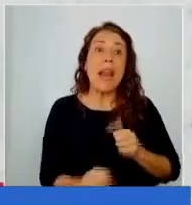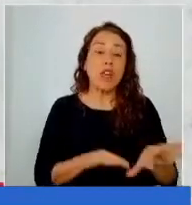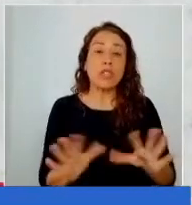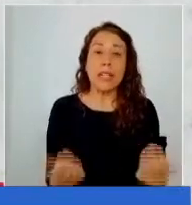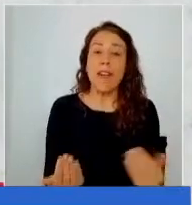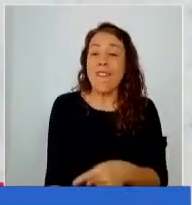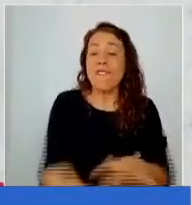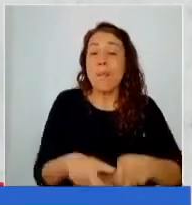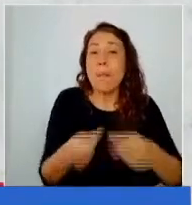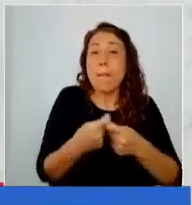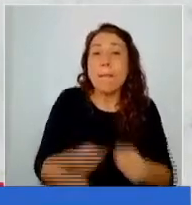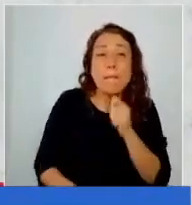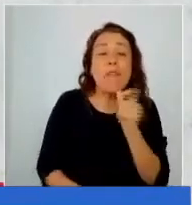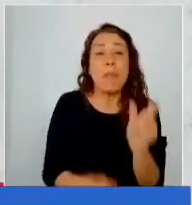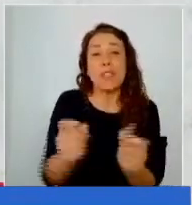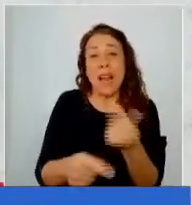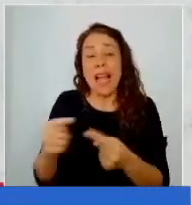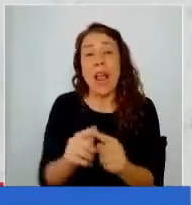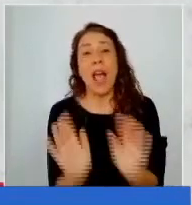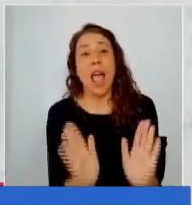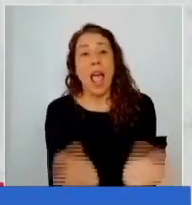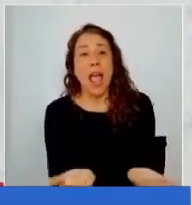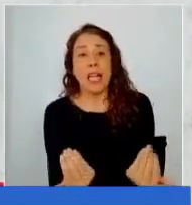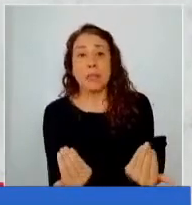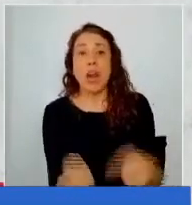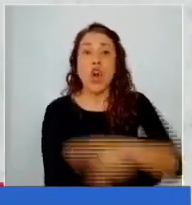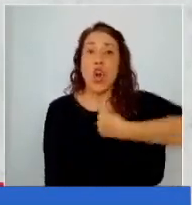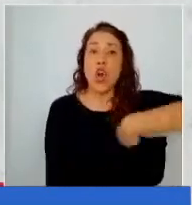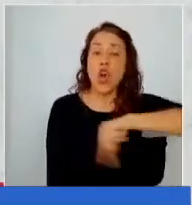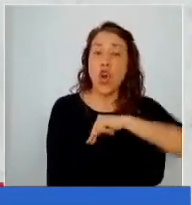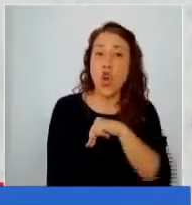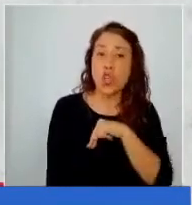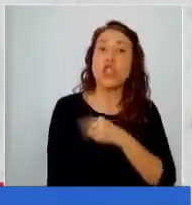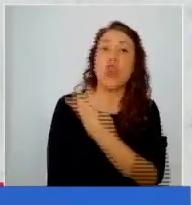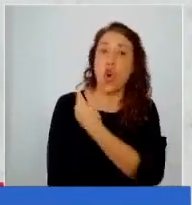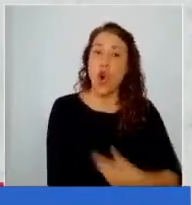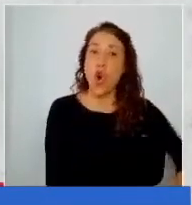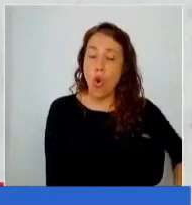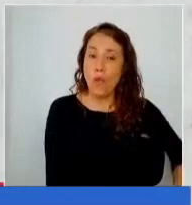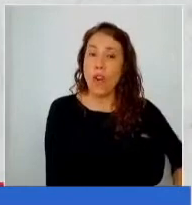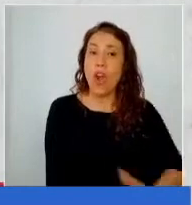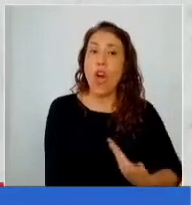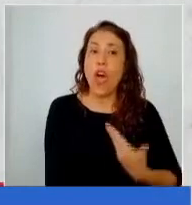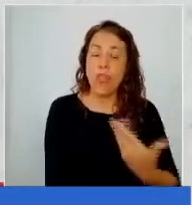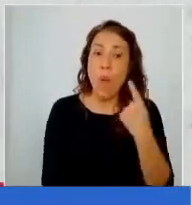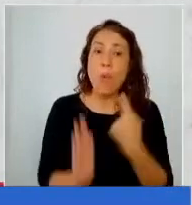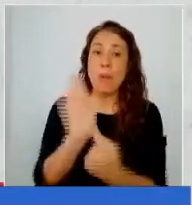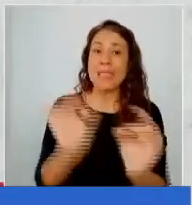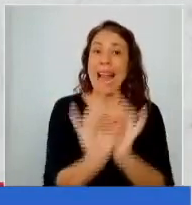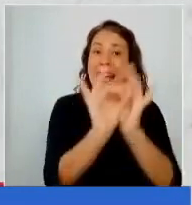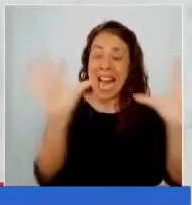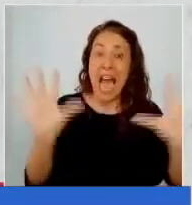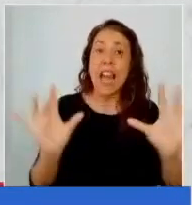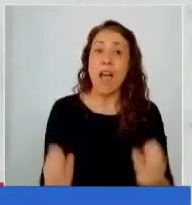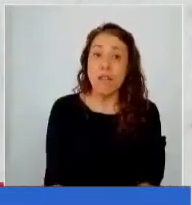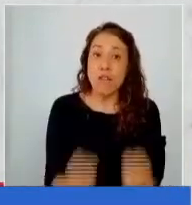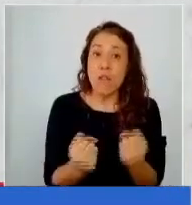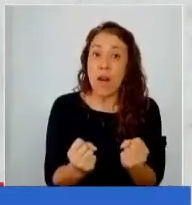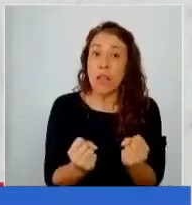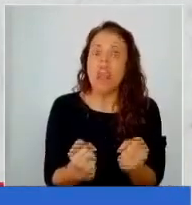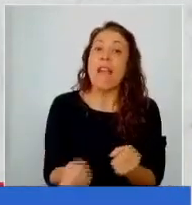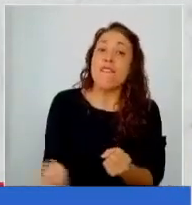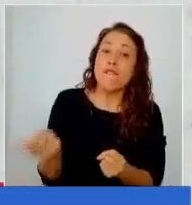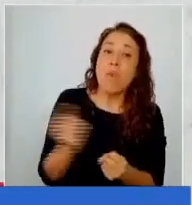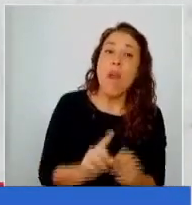pobres y de clase media están esperando que nosotros que el gobierno entrega señales claras Y contundentes que devuelvan la esperanza